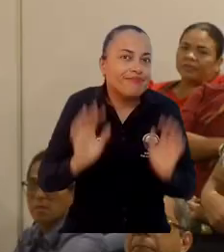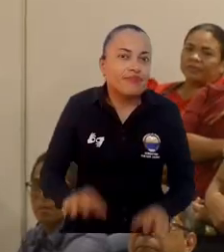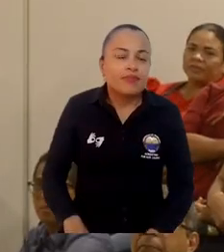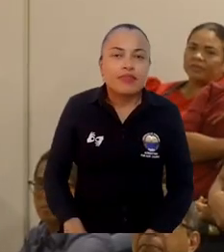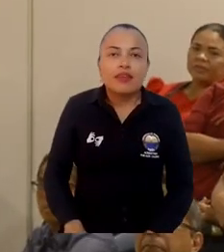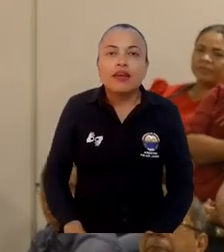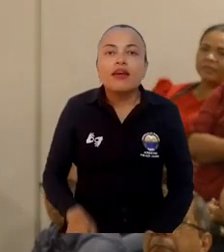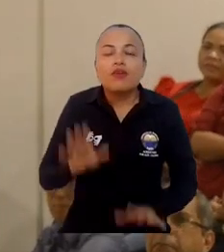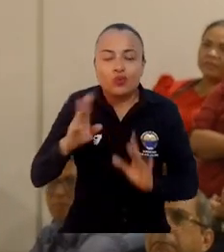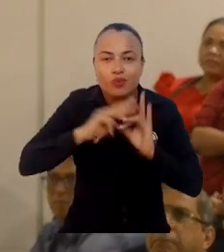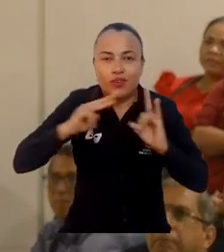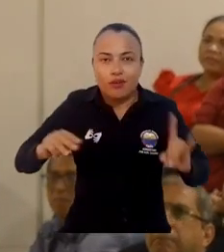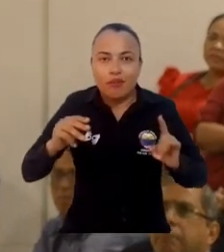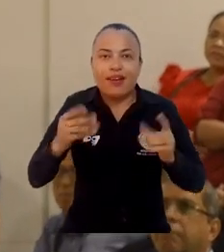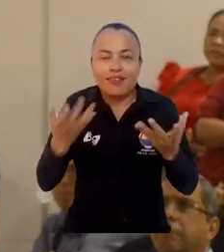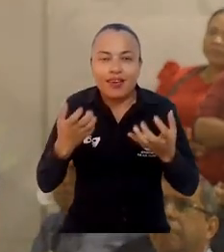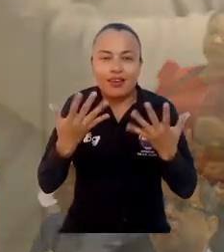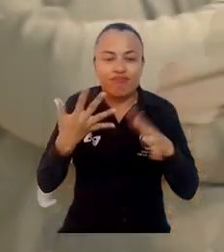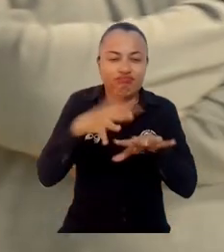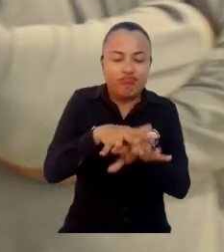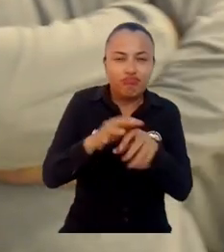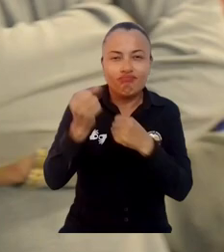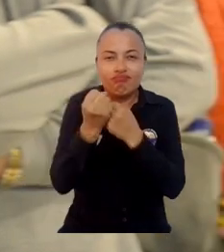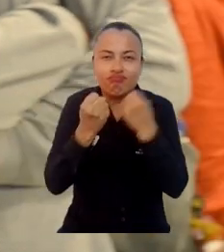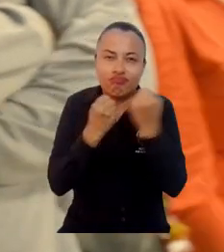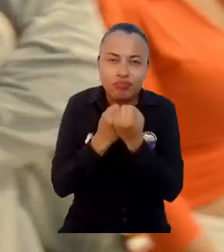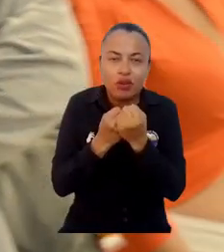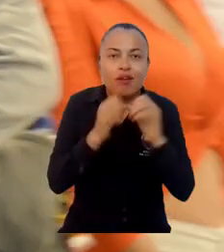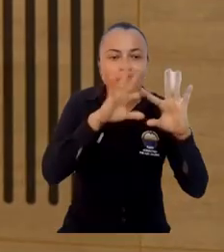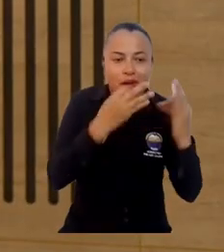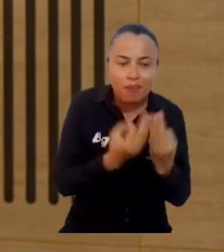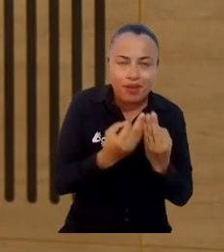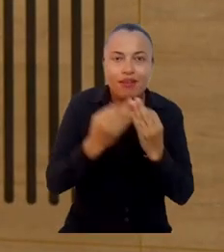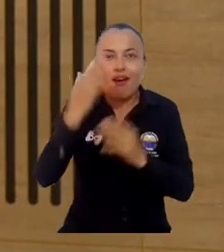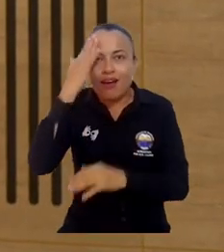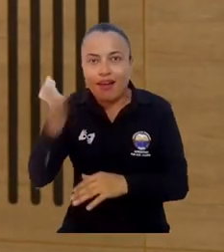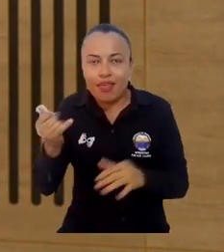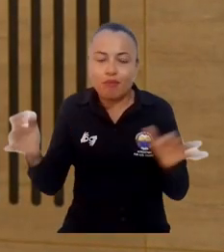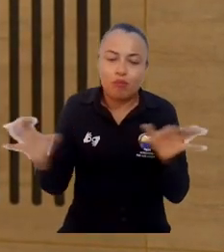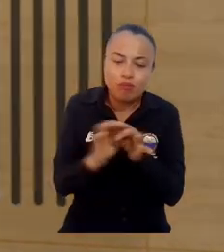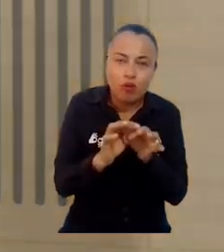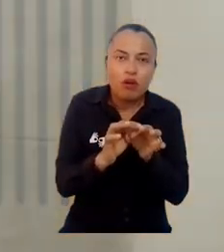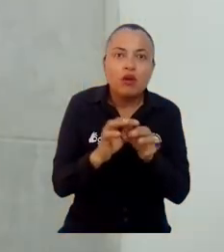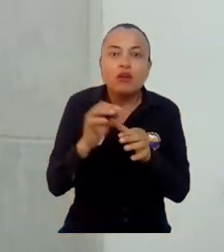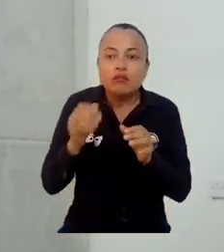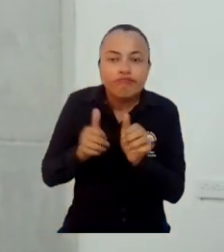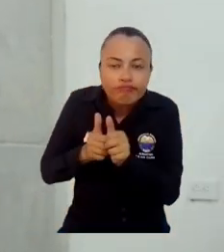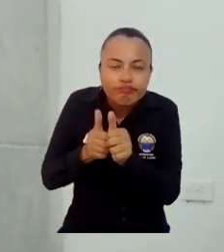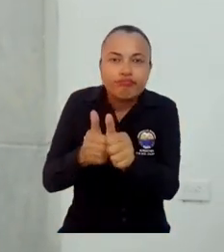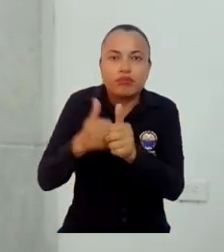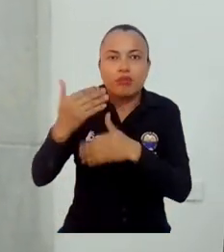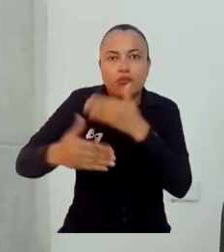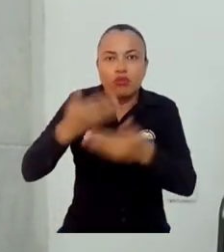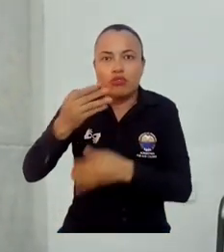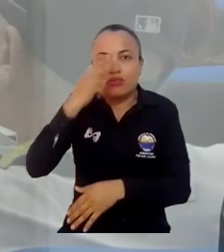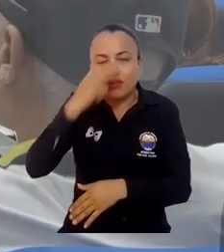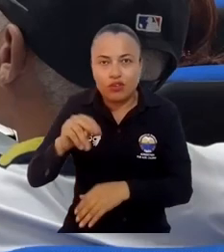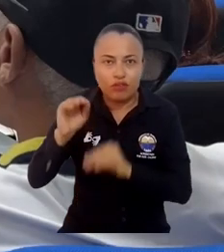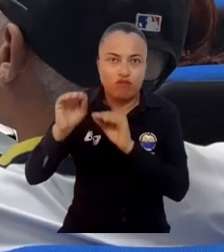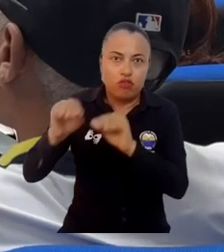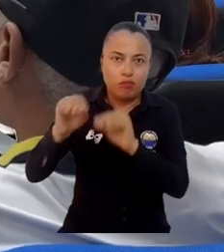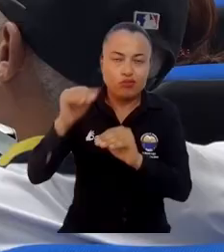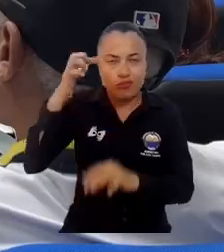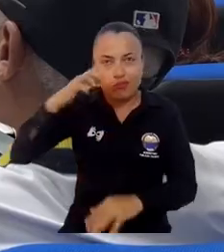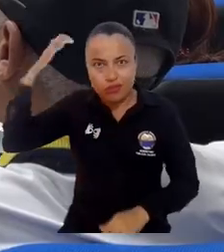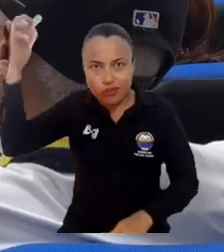ti. Desde Unimagdalena se busca fortalecer las redes de apoyo entre la familia y la academia para que se conviertan en acompañantes permanentes